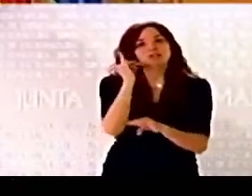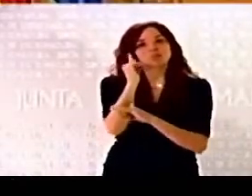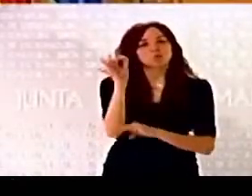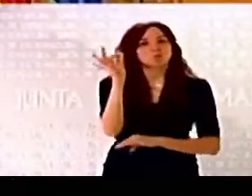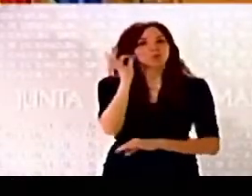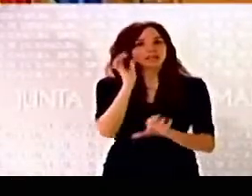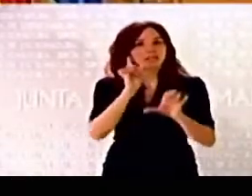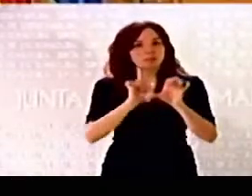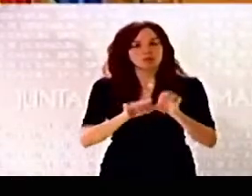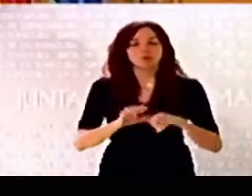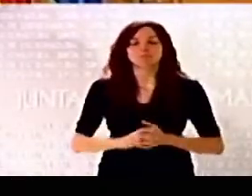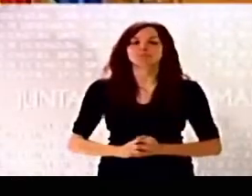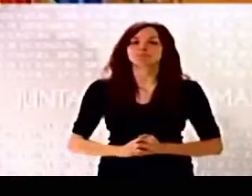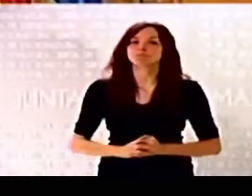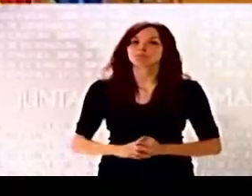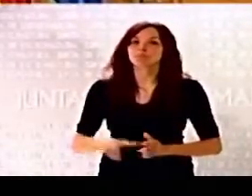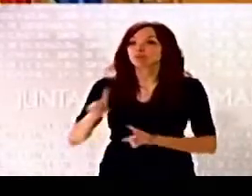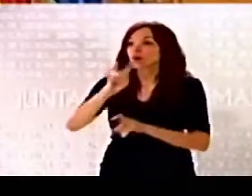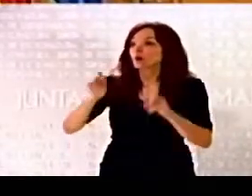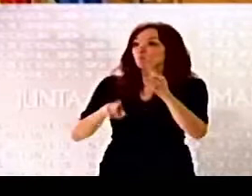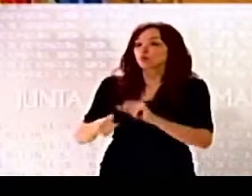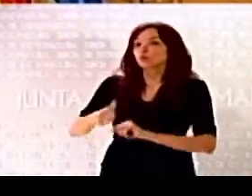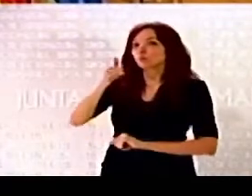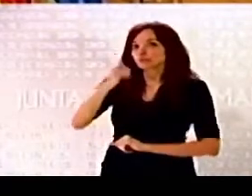¿Alguna pregunta más en la sala de prensa?